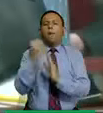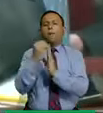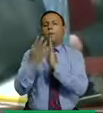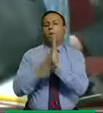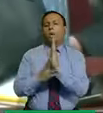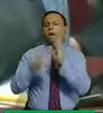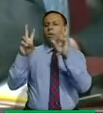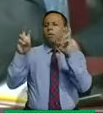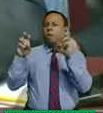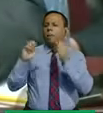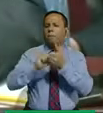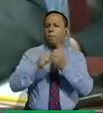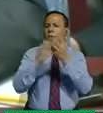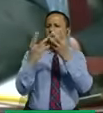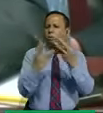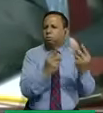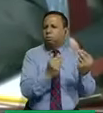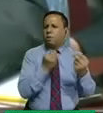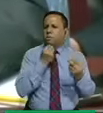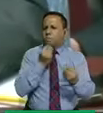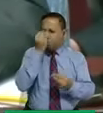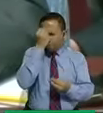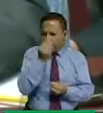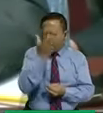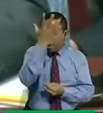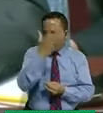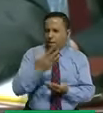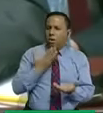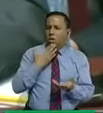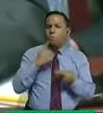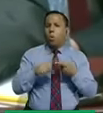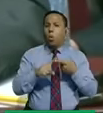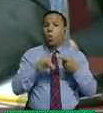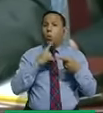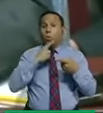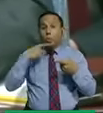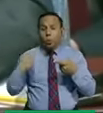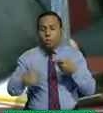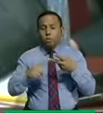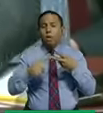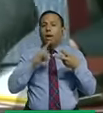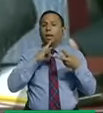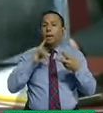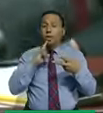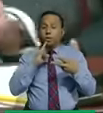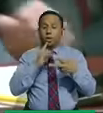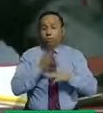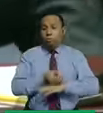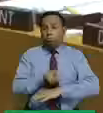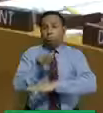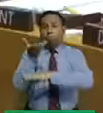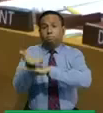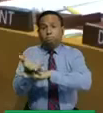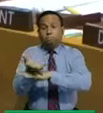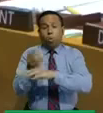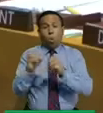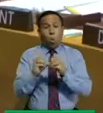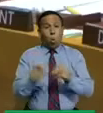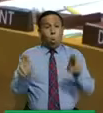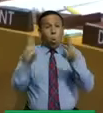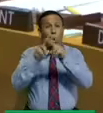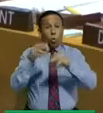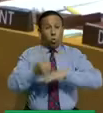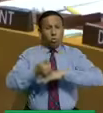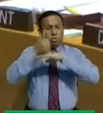sobre el conflicto en Medio Oriente presentados por Rusia y Estados Unidos. El texto propuesto por Washington, votado en